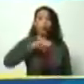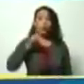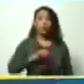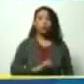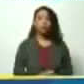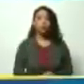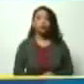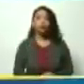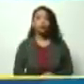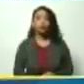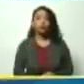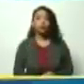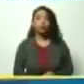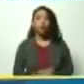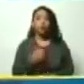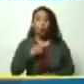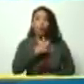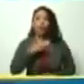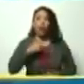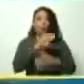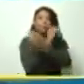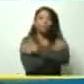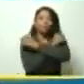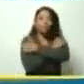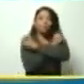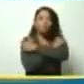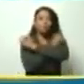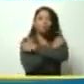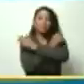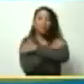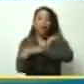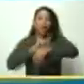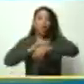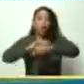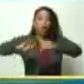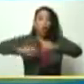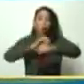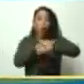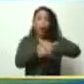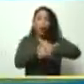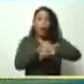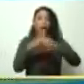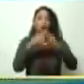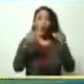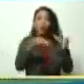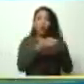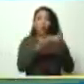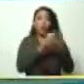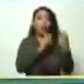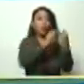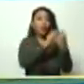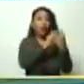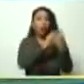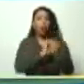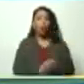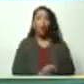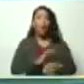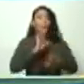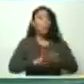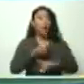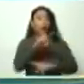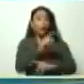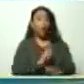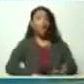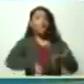y quiero felicitar al doctor Jorge Rodríguez a toda la comisión de diálogo porque han